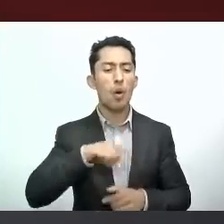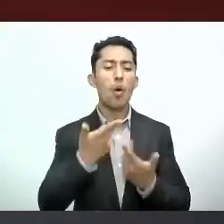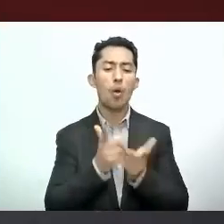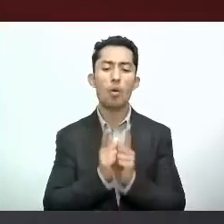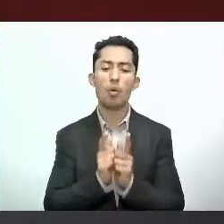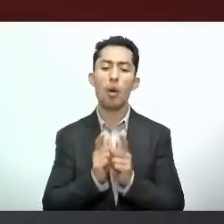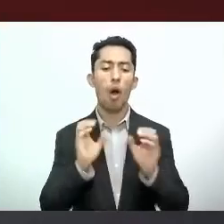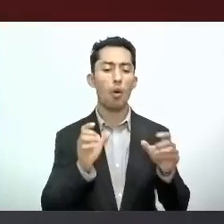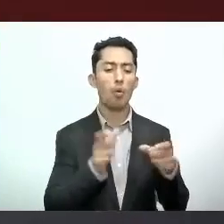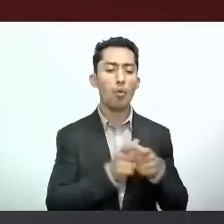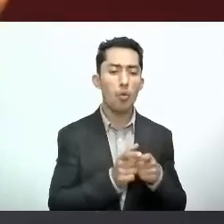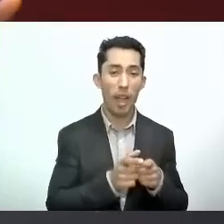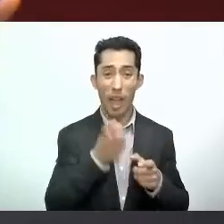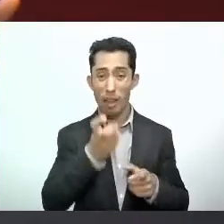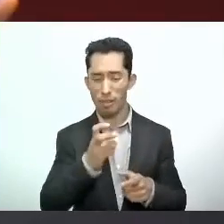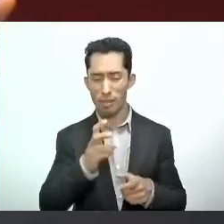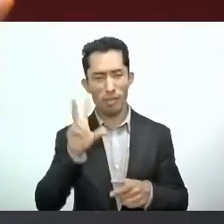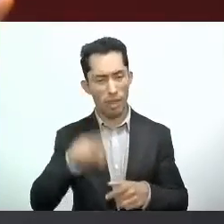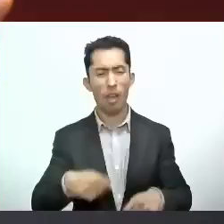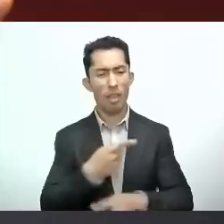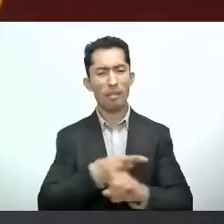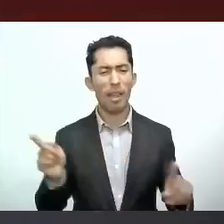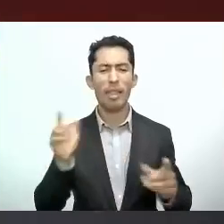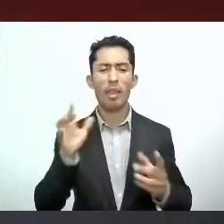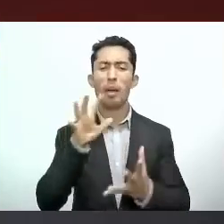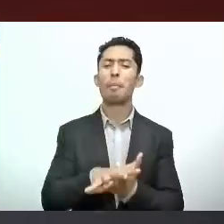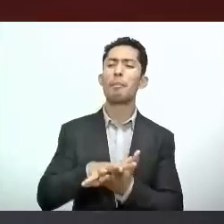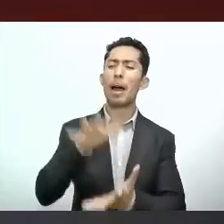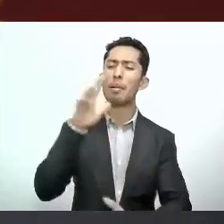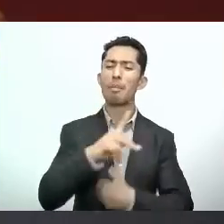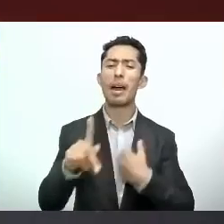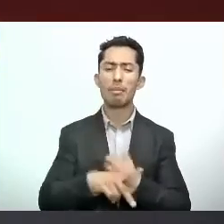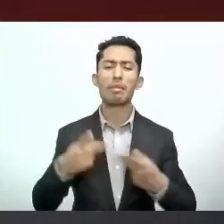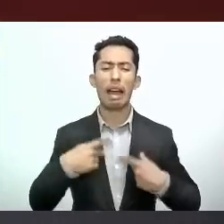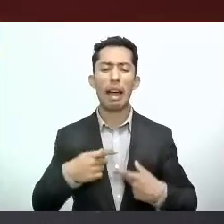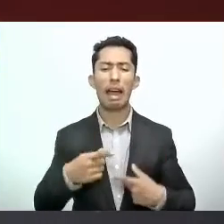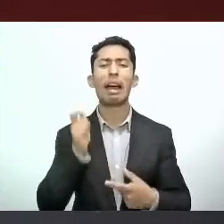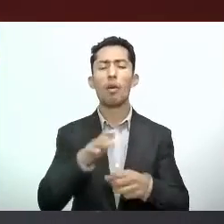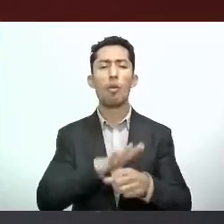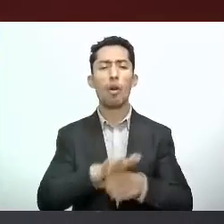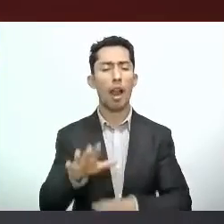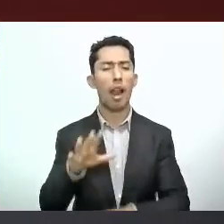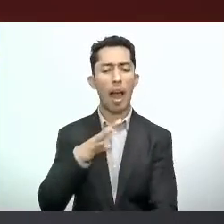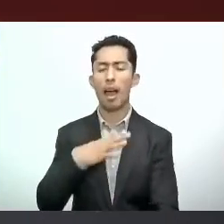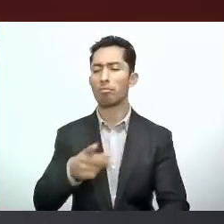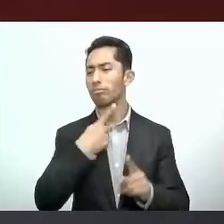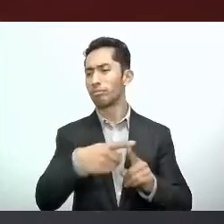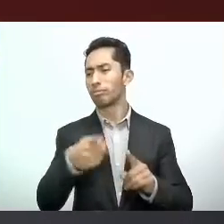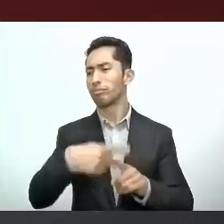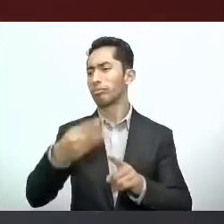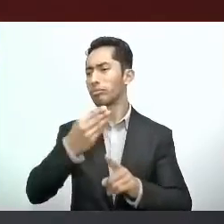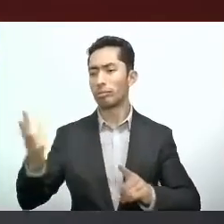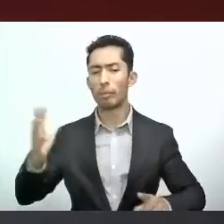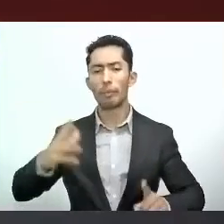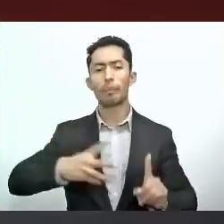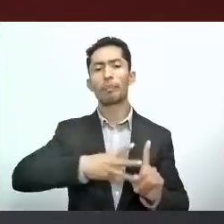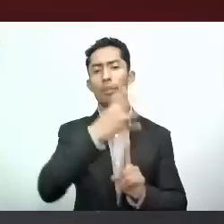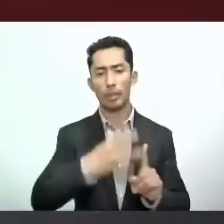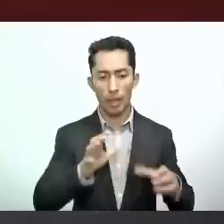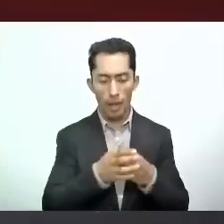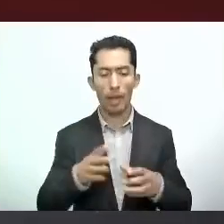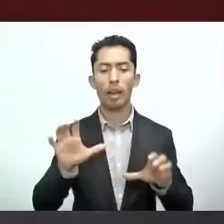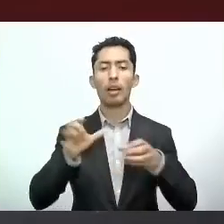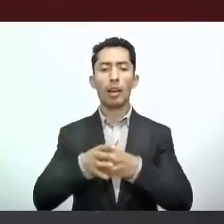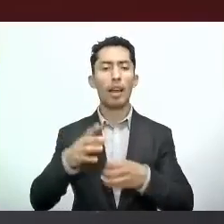minoría. Realmente, ¿quiénes son mayoría en el país? Hay tanta diversidad, colectivos LGBT, colectivos indígenas